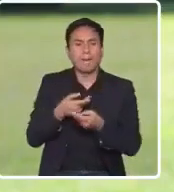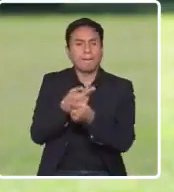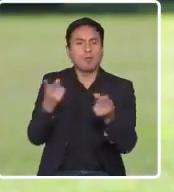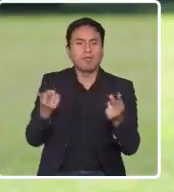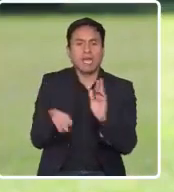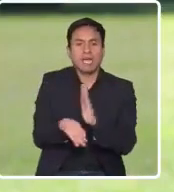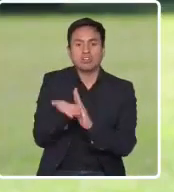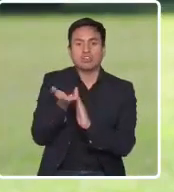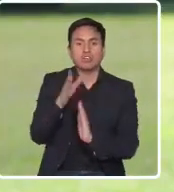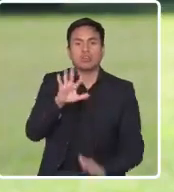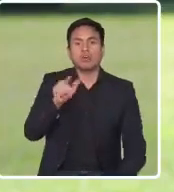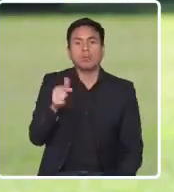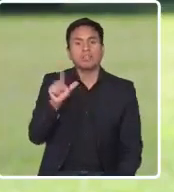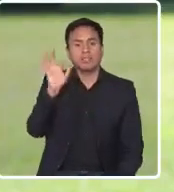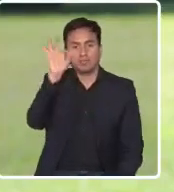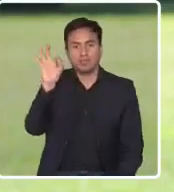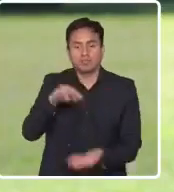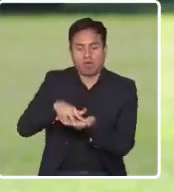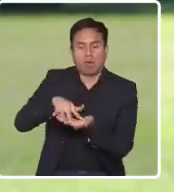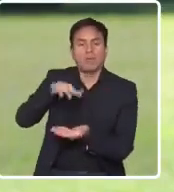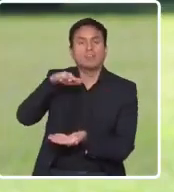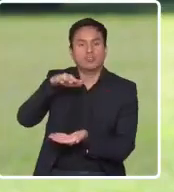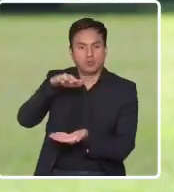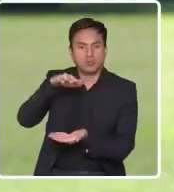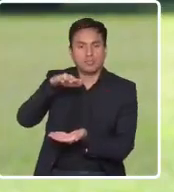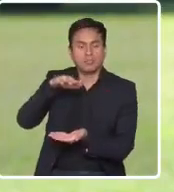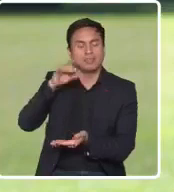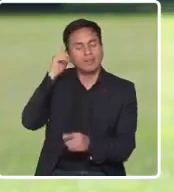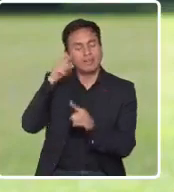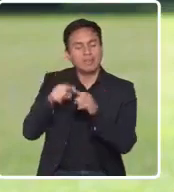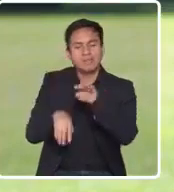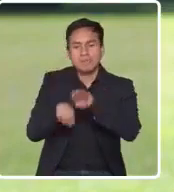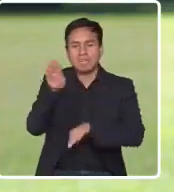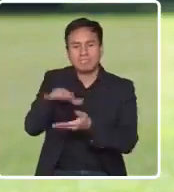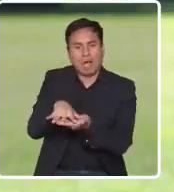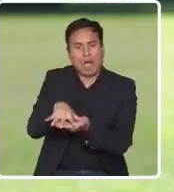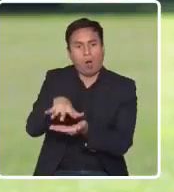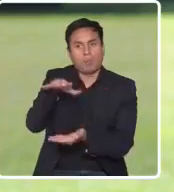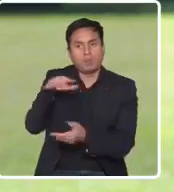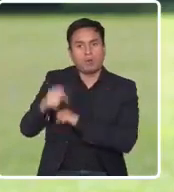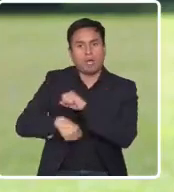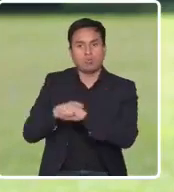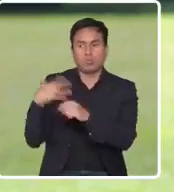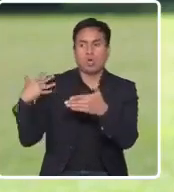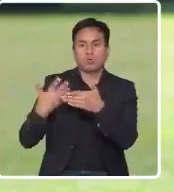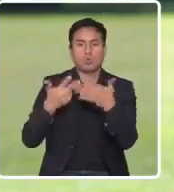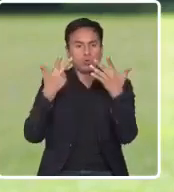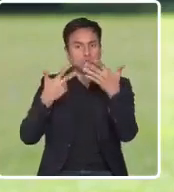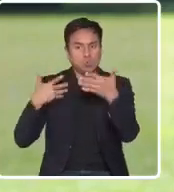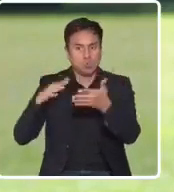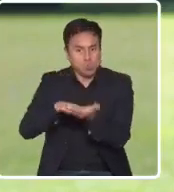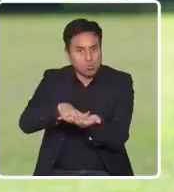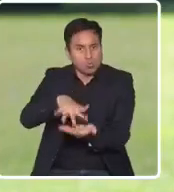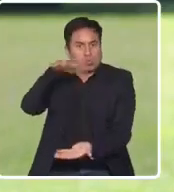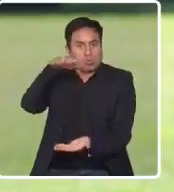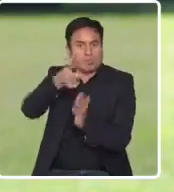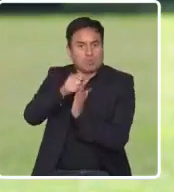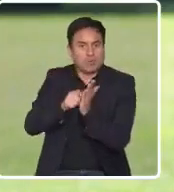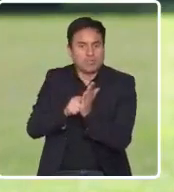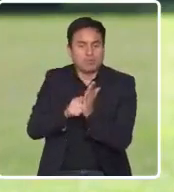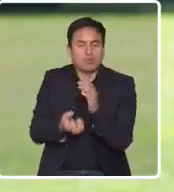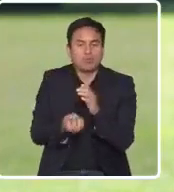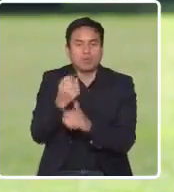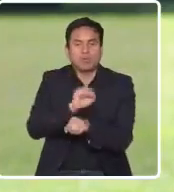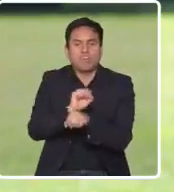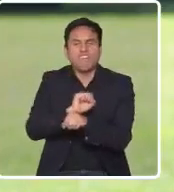pública creció un 5,7%, que es el mayor aumento en los últimos 8 años, lo que va a significar